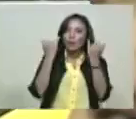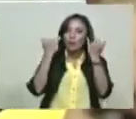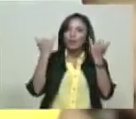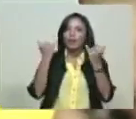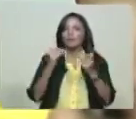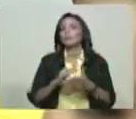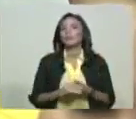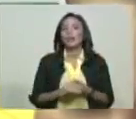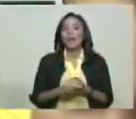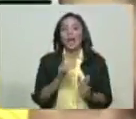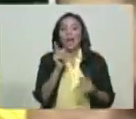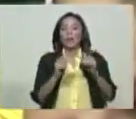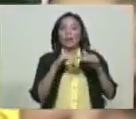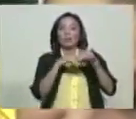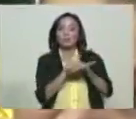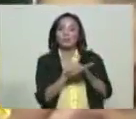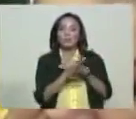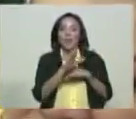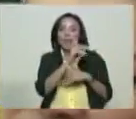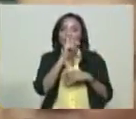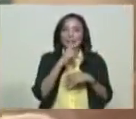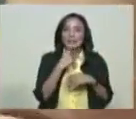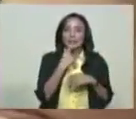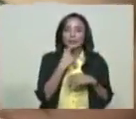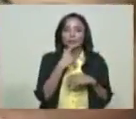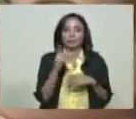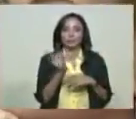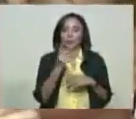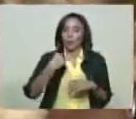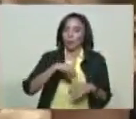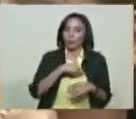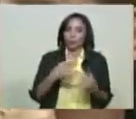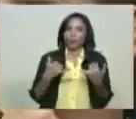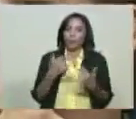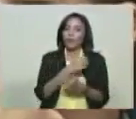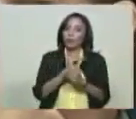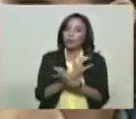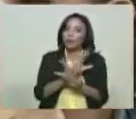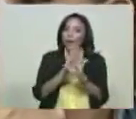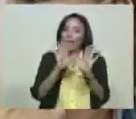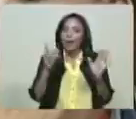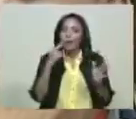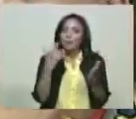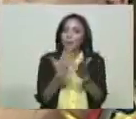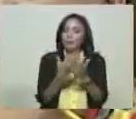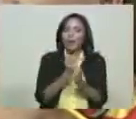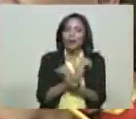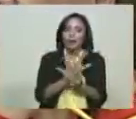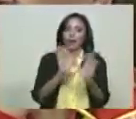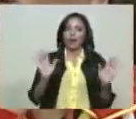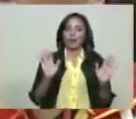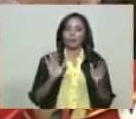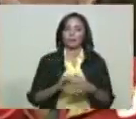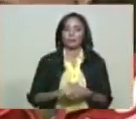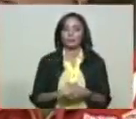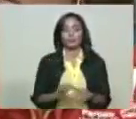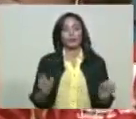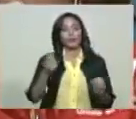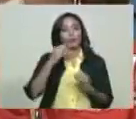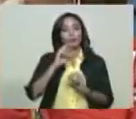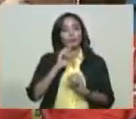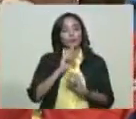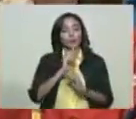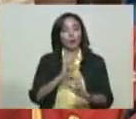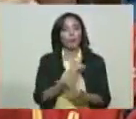sin cartas escondidas como lo hacemos nosotros a diario siempre hay que esperar que este pueblo responda